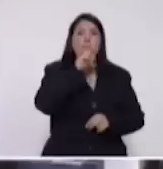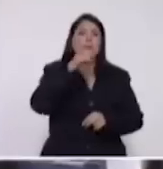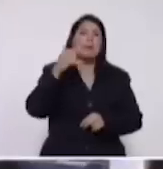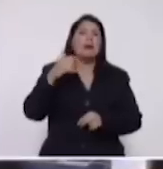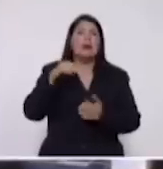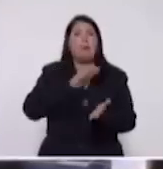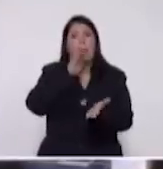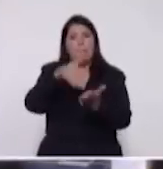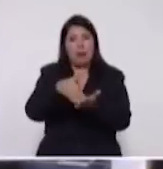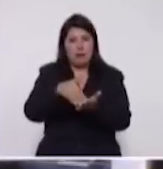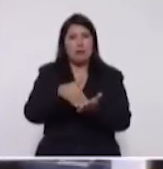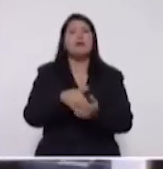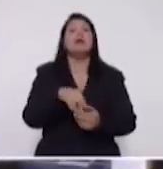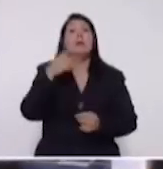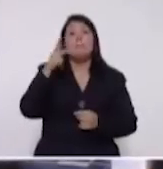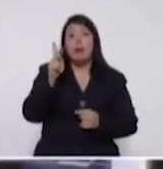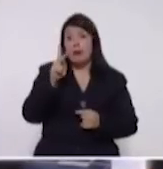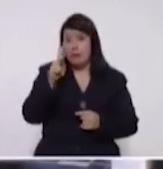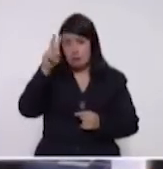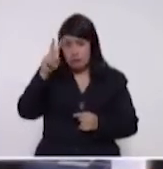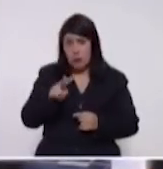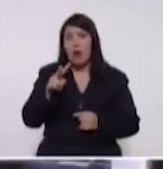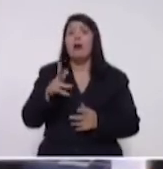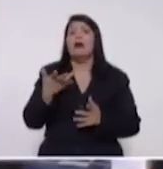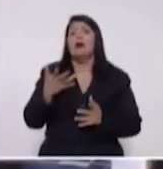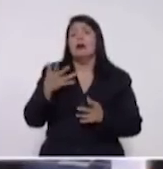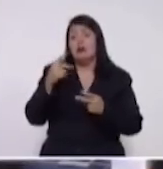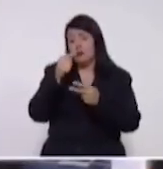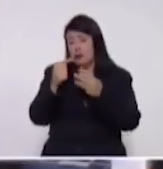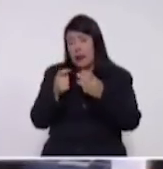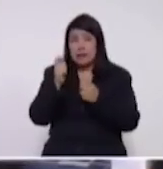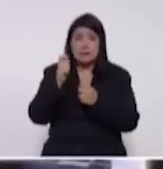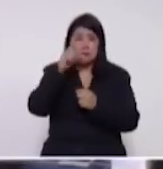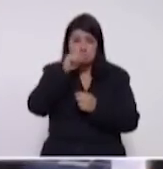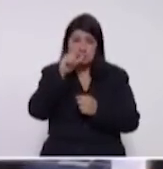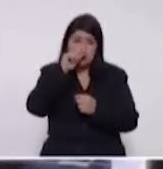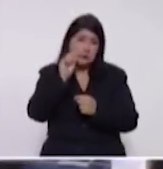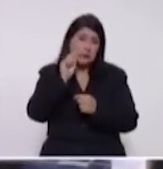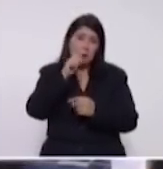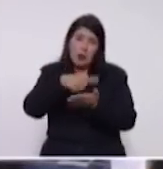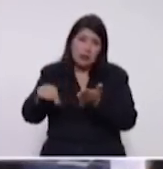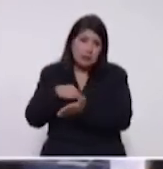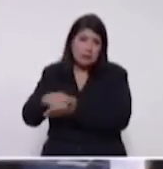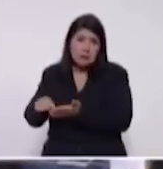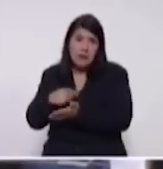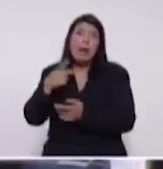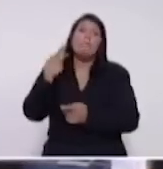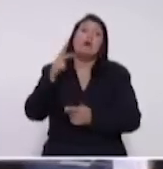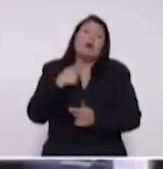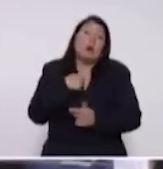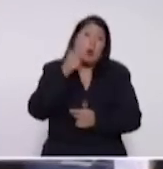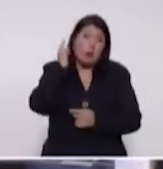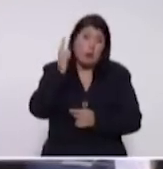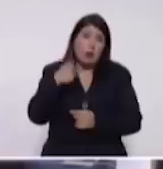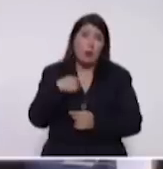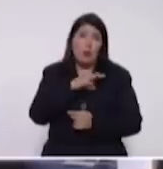Mérida. Pero fuera de ellos, yo espero estar en oportunidad,